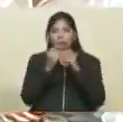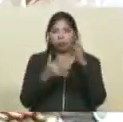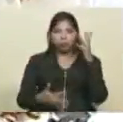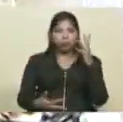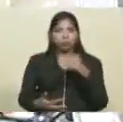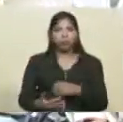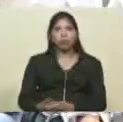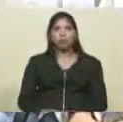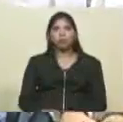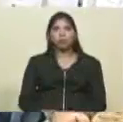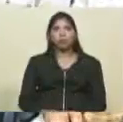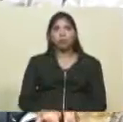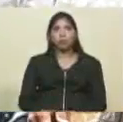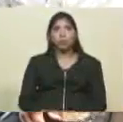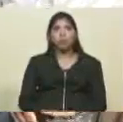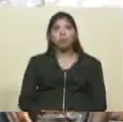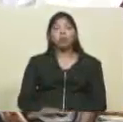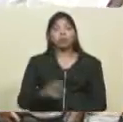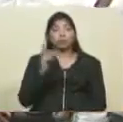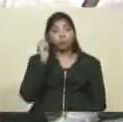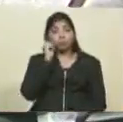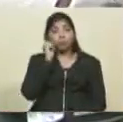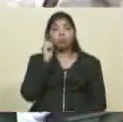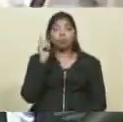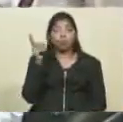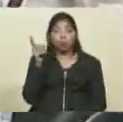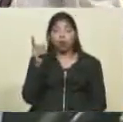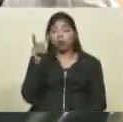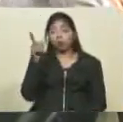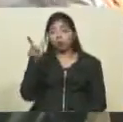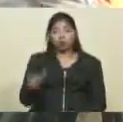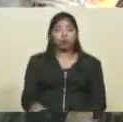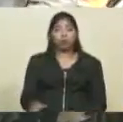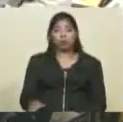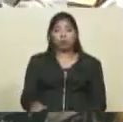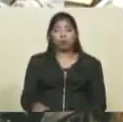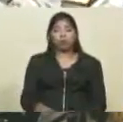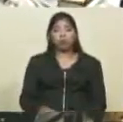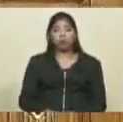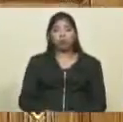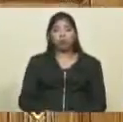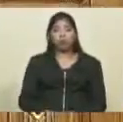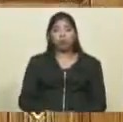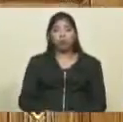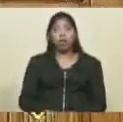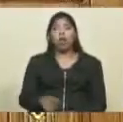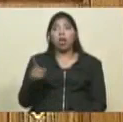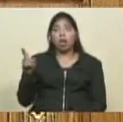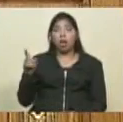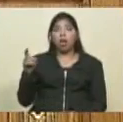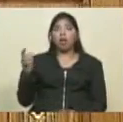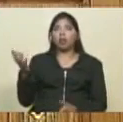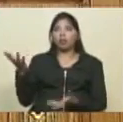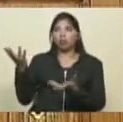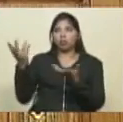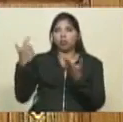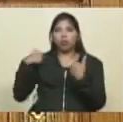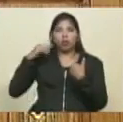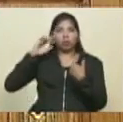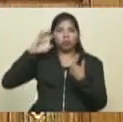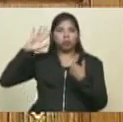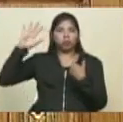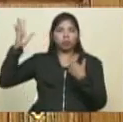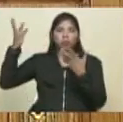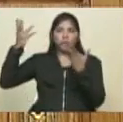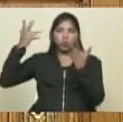una militante activa de un partido revolucionario. Interpretó los sueños de Chávez y se impulsó y se fue por las